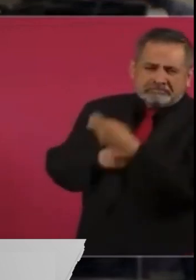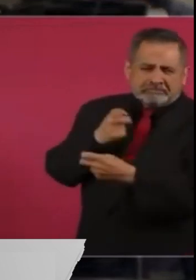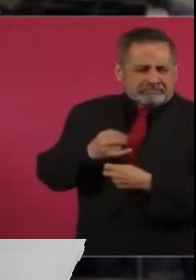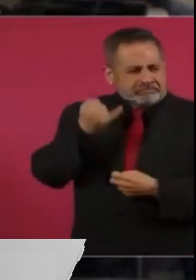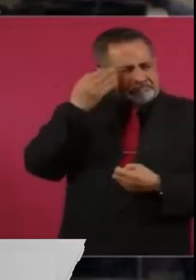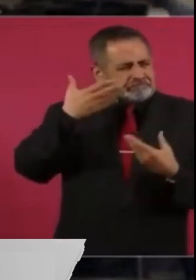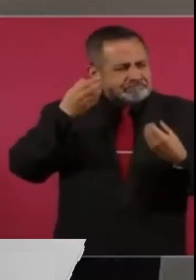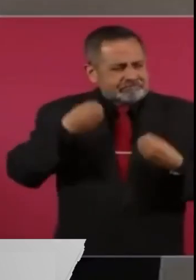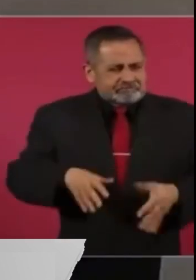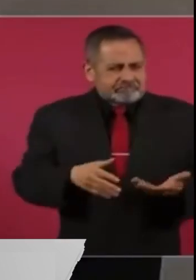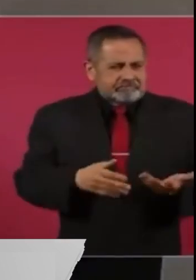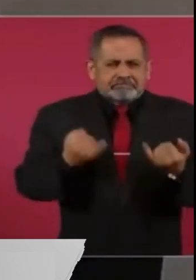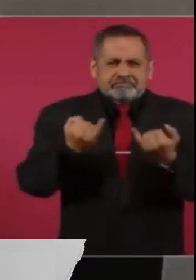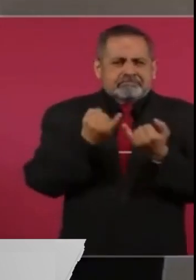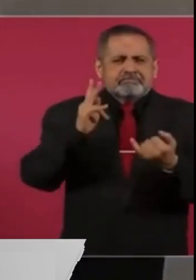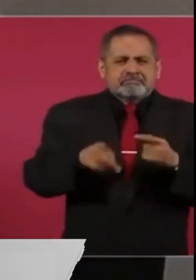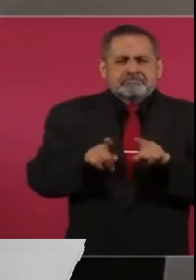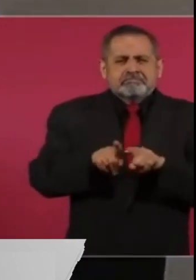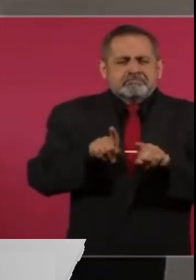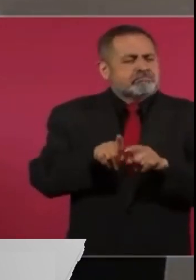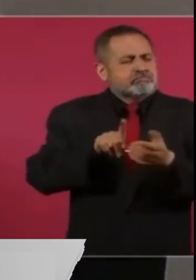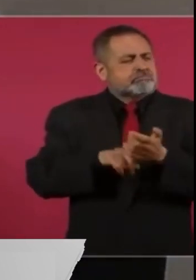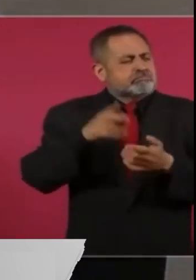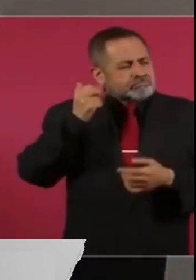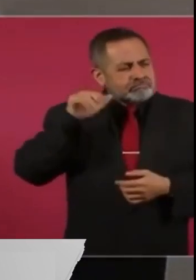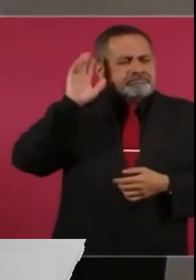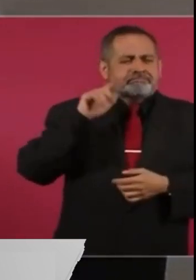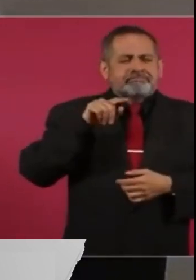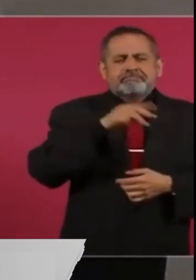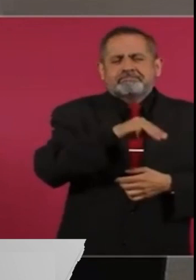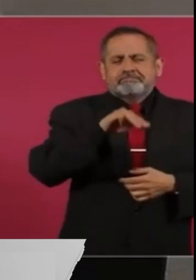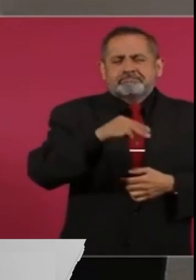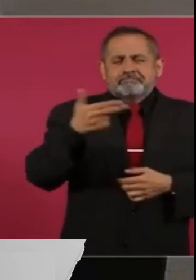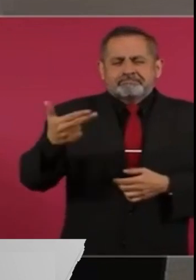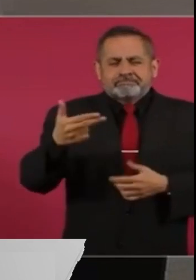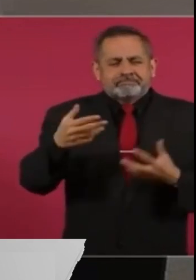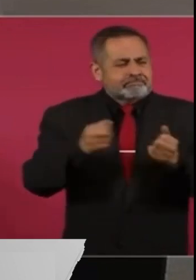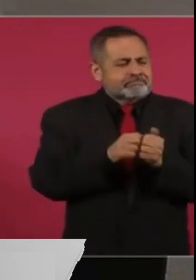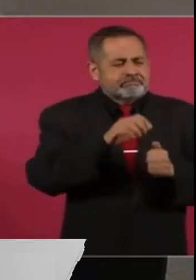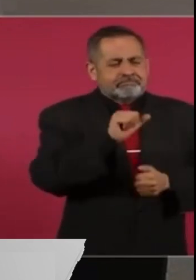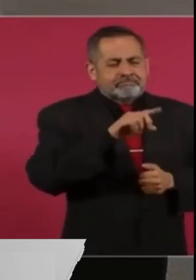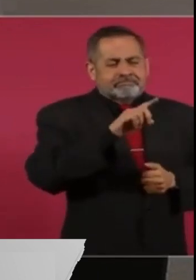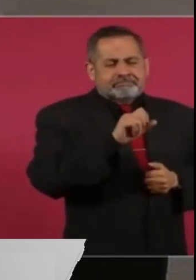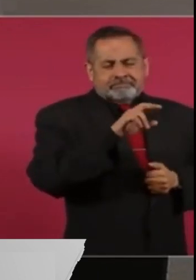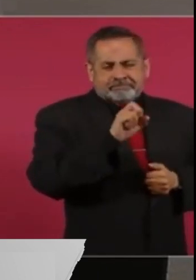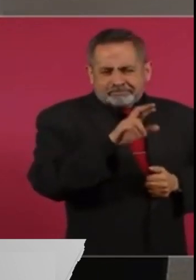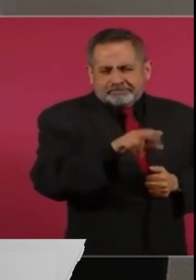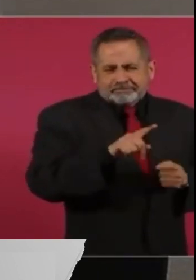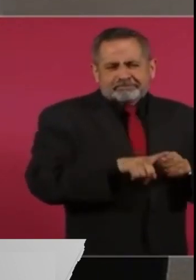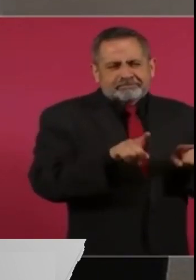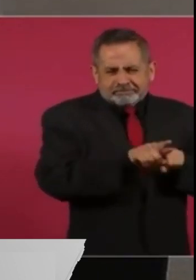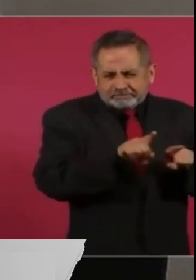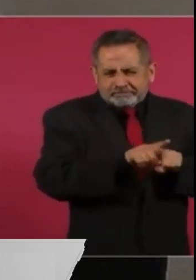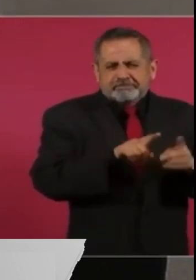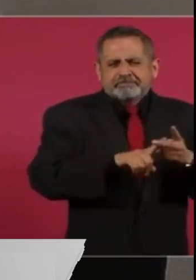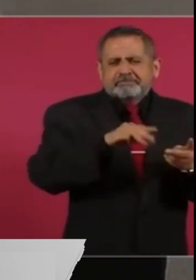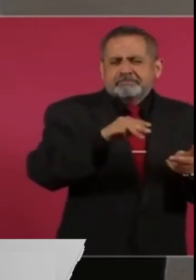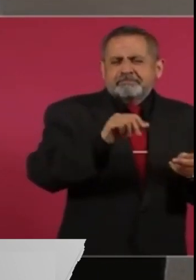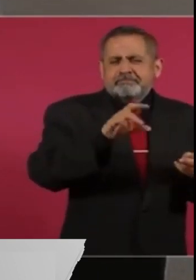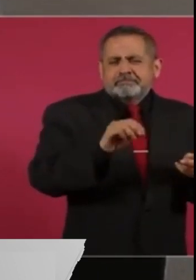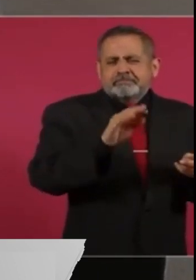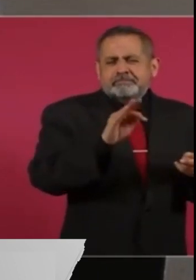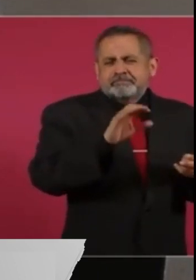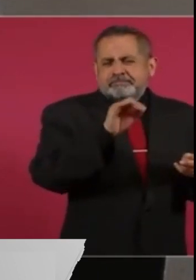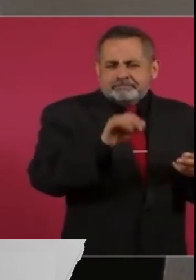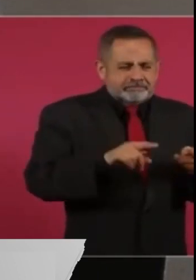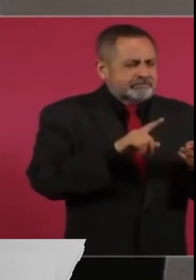figura, como en su momento se contempló con De la Madrid en el caso de Jack Anderson y el general Carrillo Olea y Malio Fabio Beltrones, con